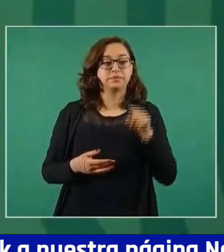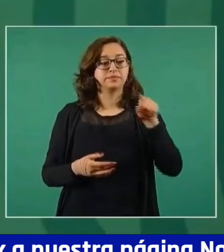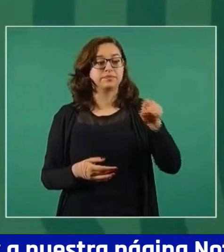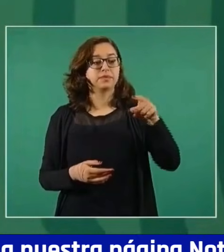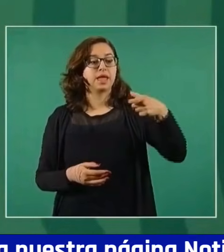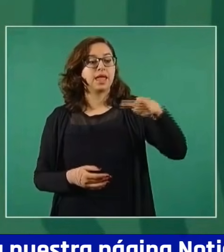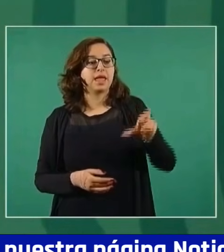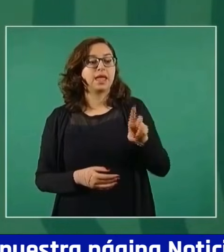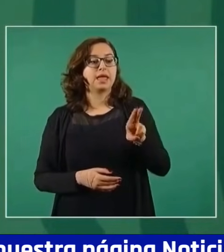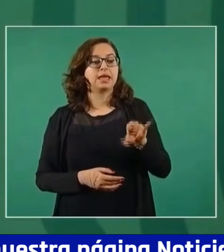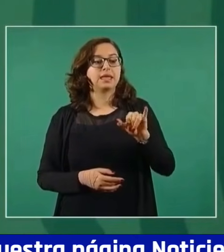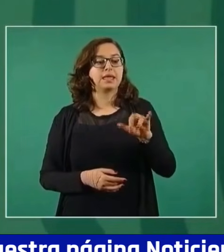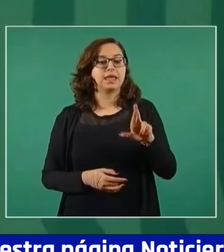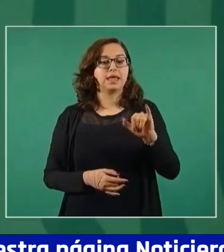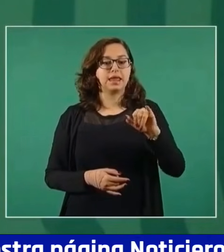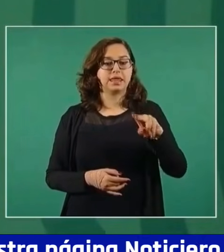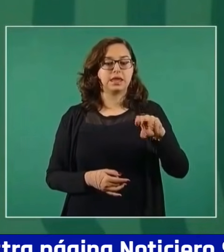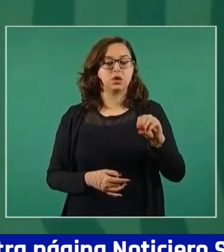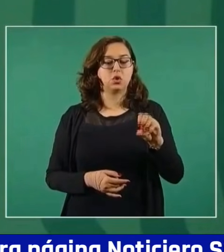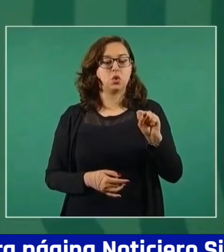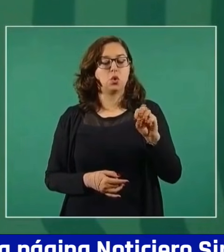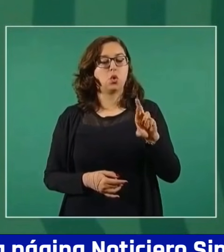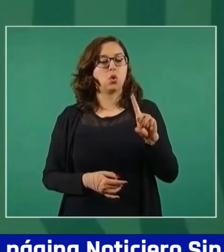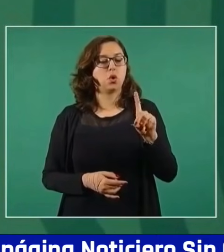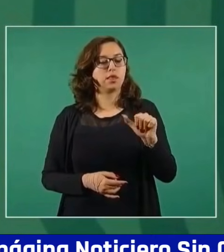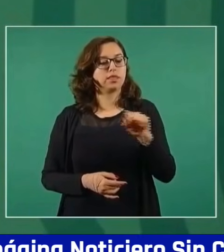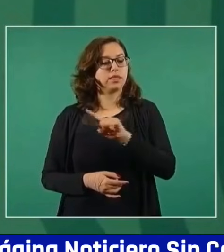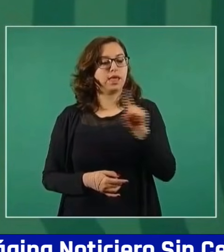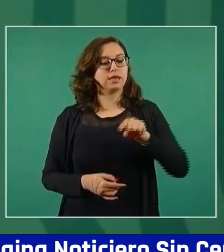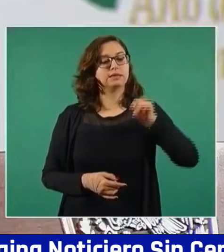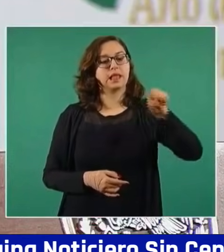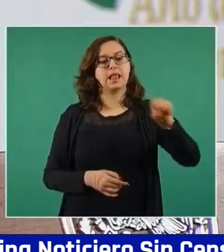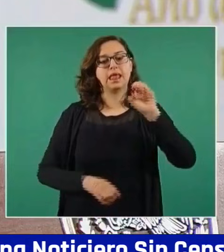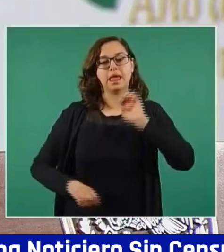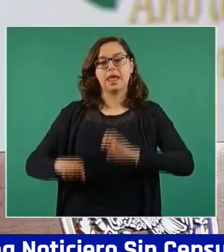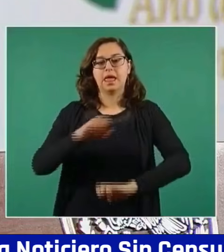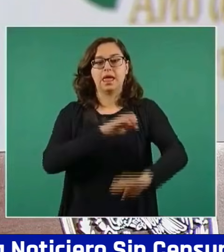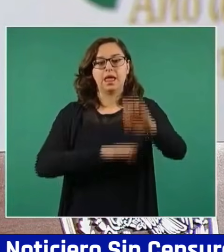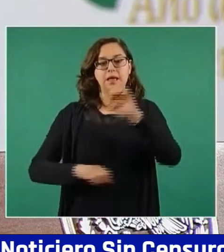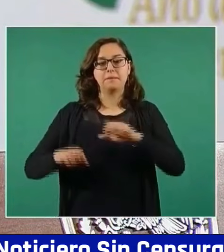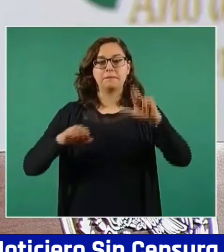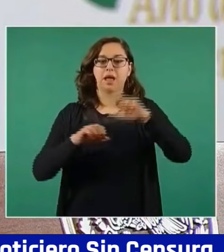sea embajador de México en España.